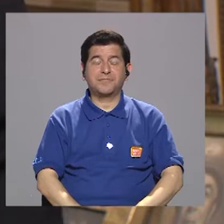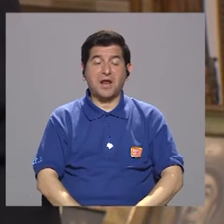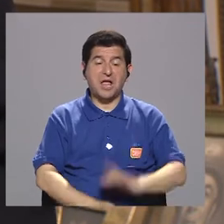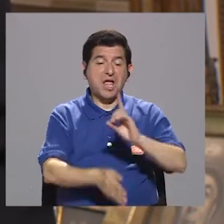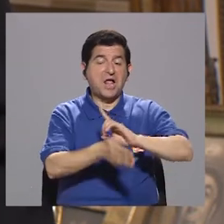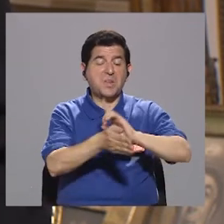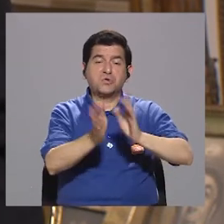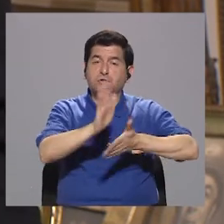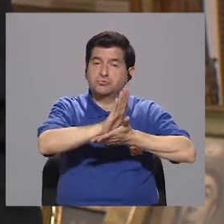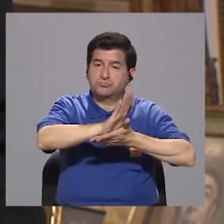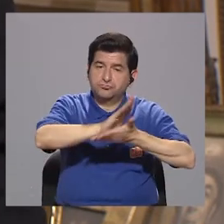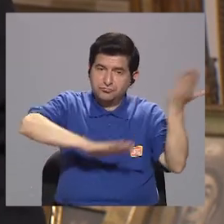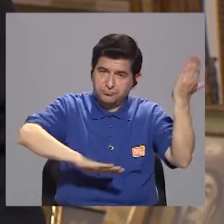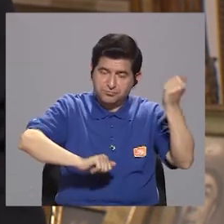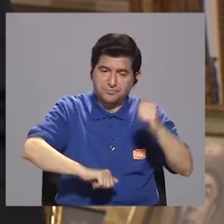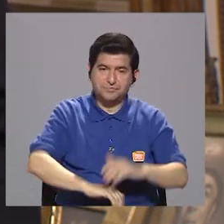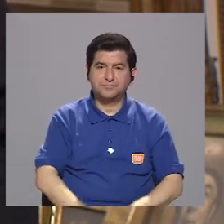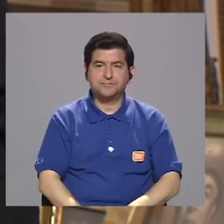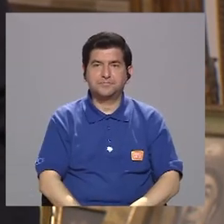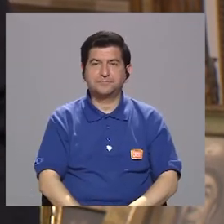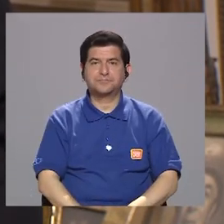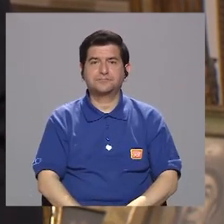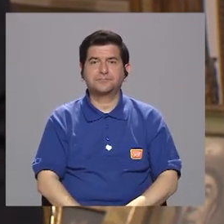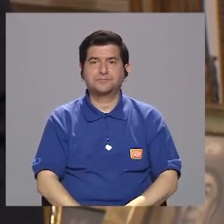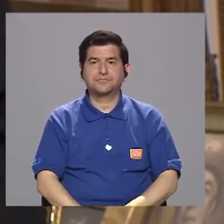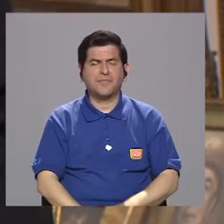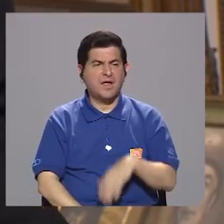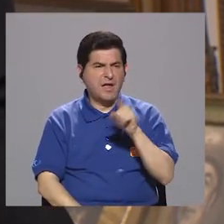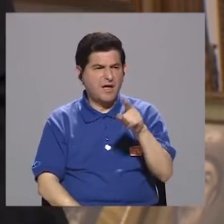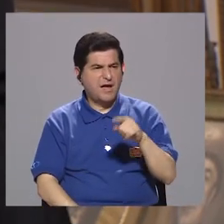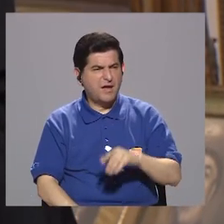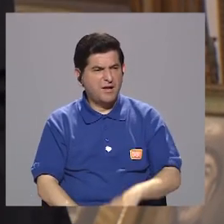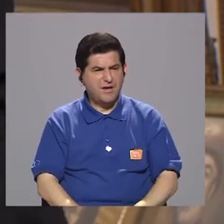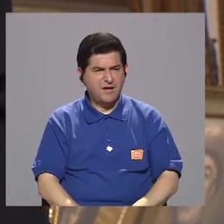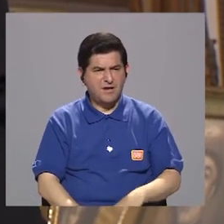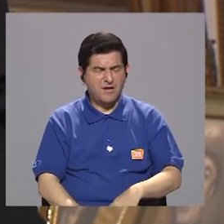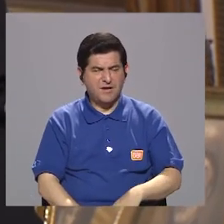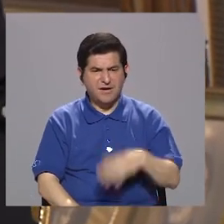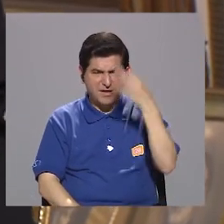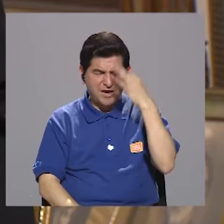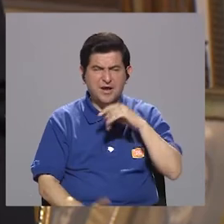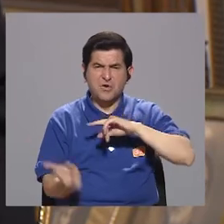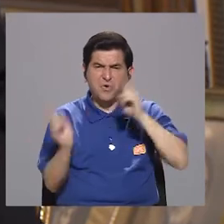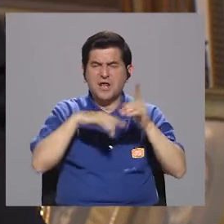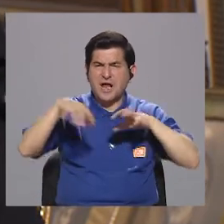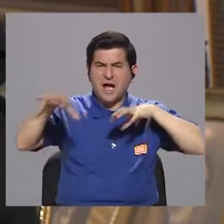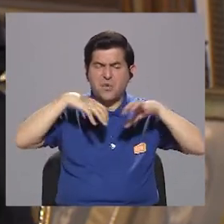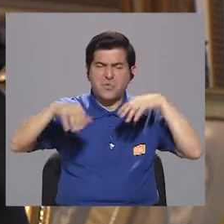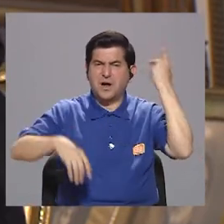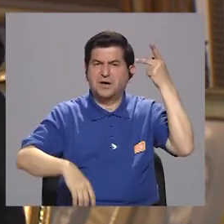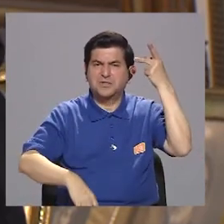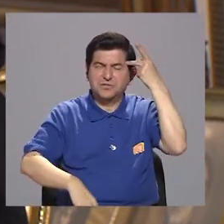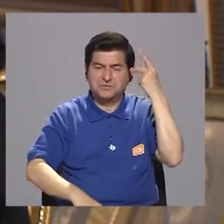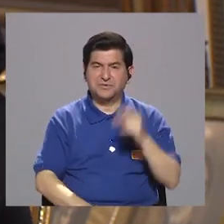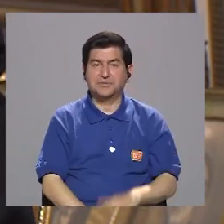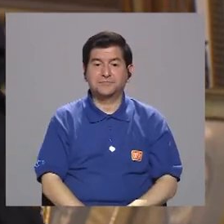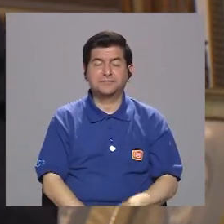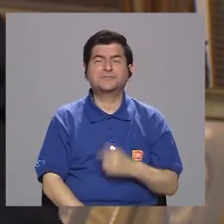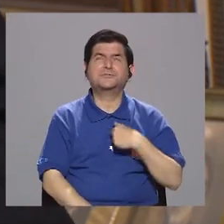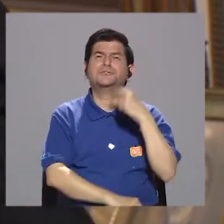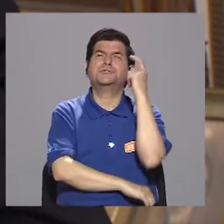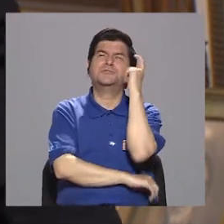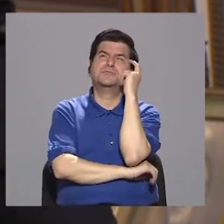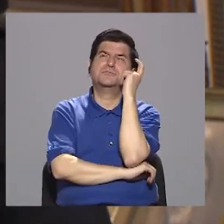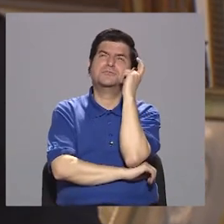se va el doctor, que iba a un movimiento político. Me puse yo a